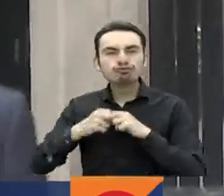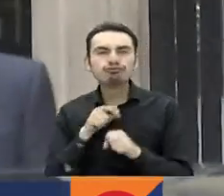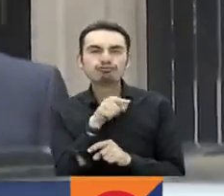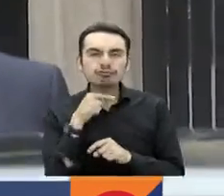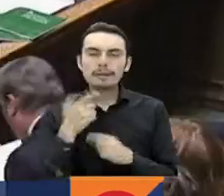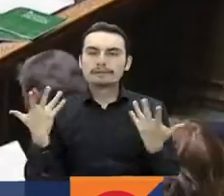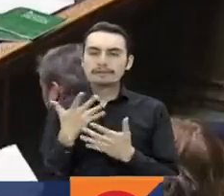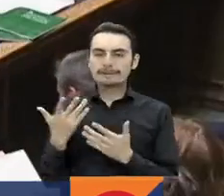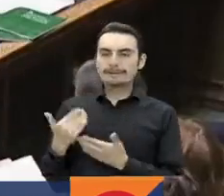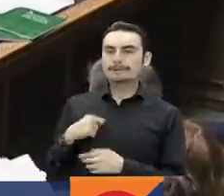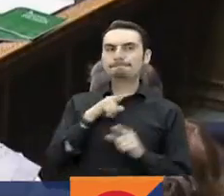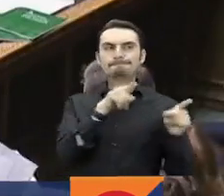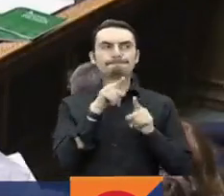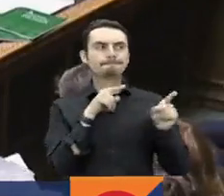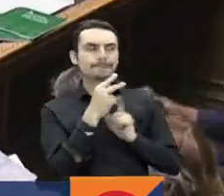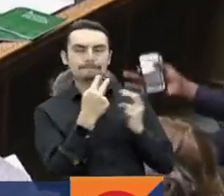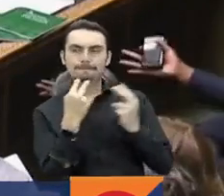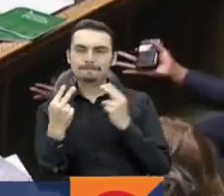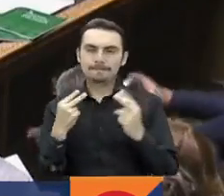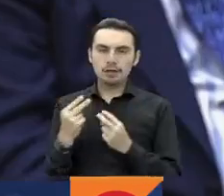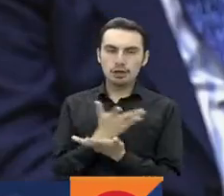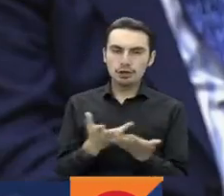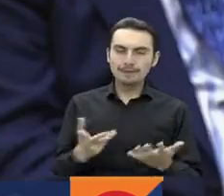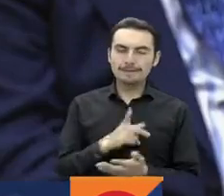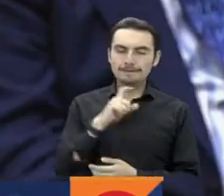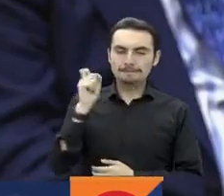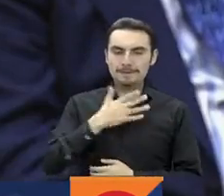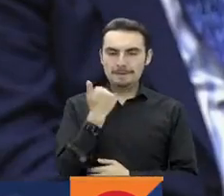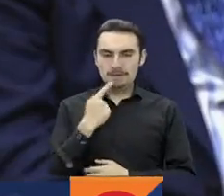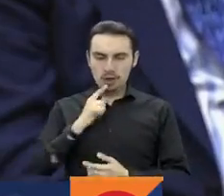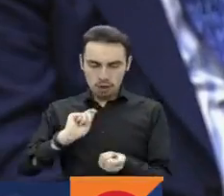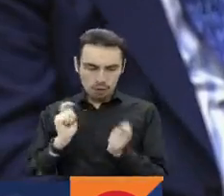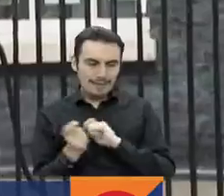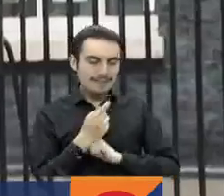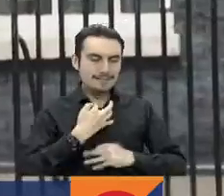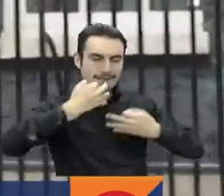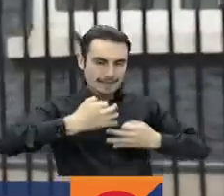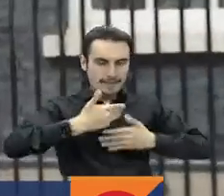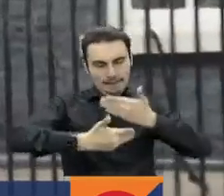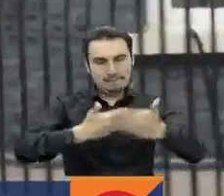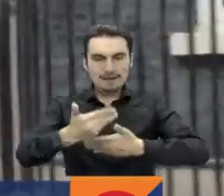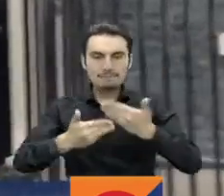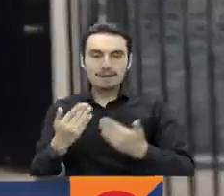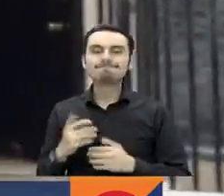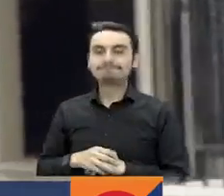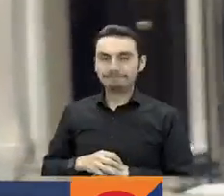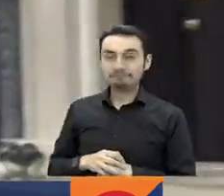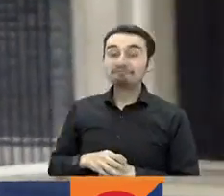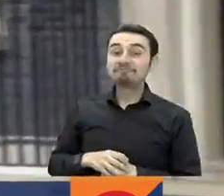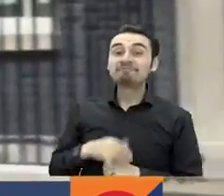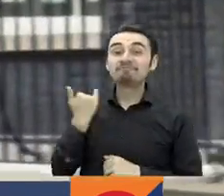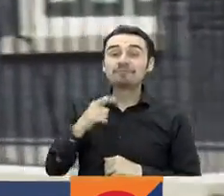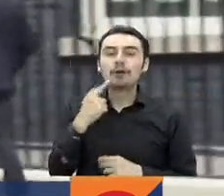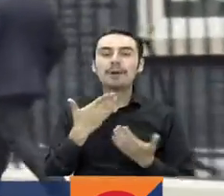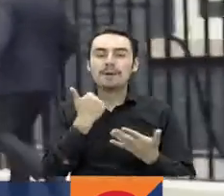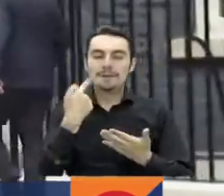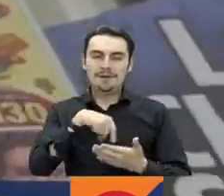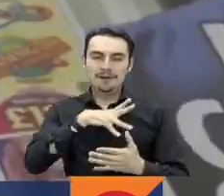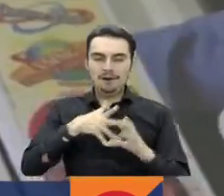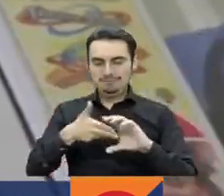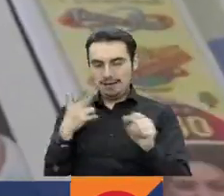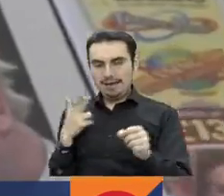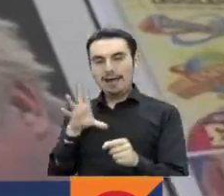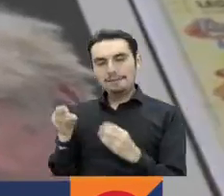por las fiestas en la casa de gobierno en plena pandemia con todo su pueblo aislado y por las que tuvo que pedir disculpas a la reina